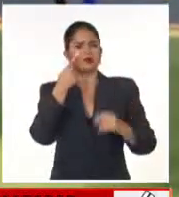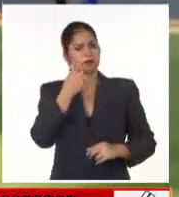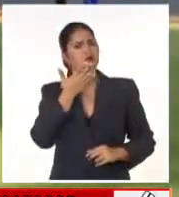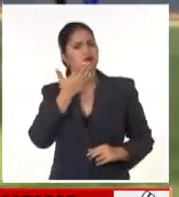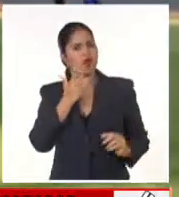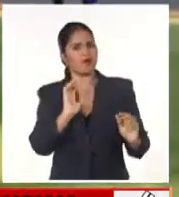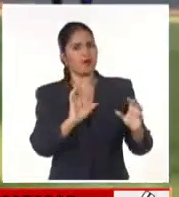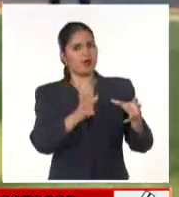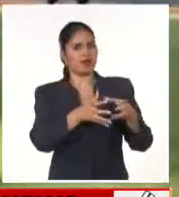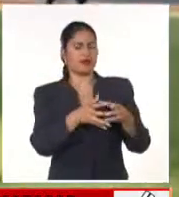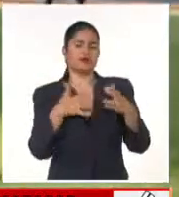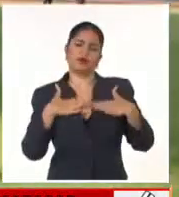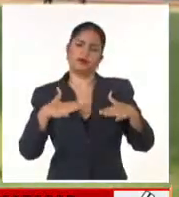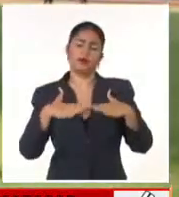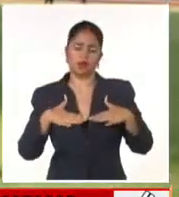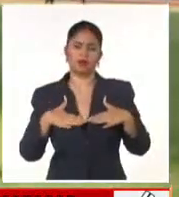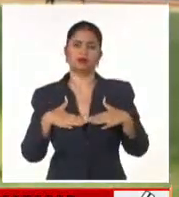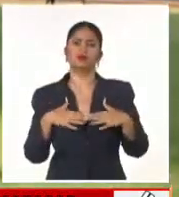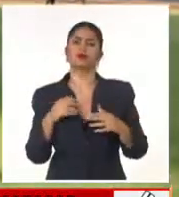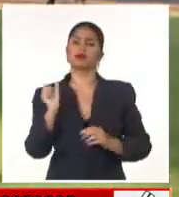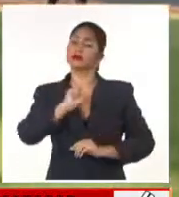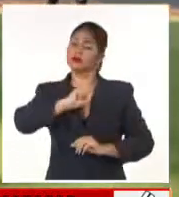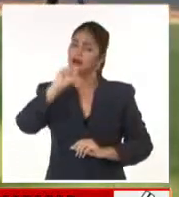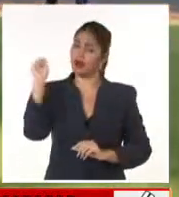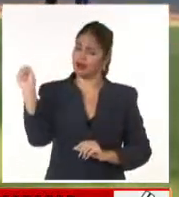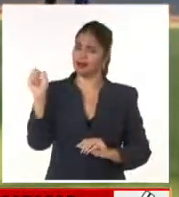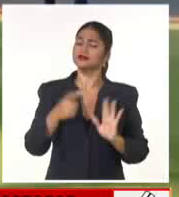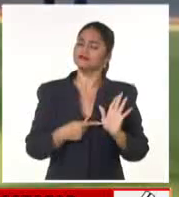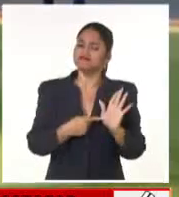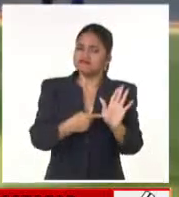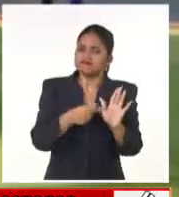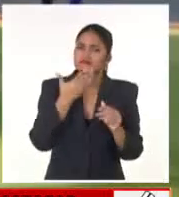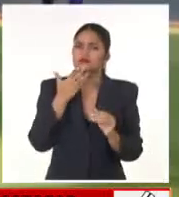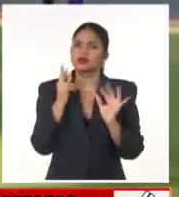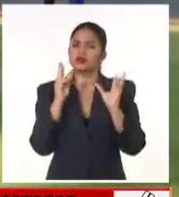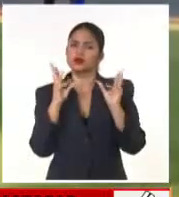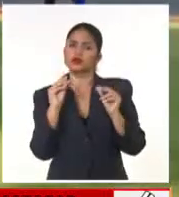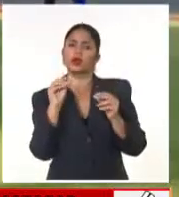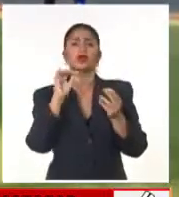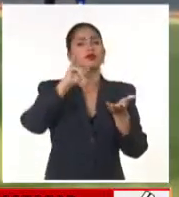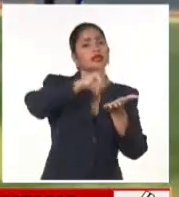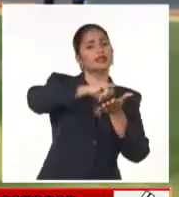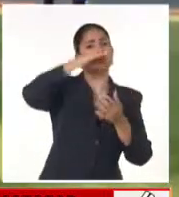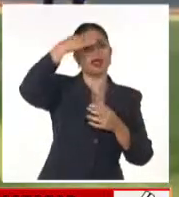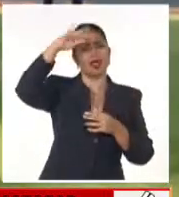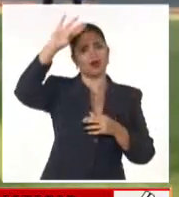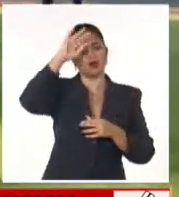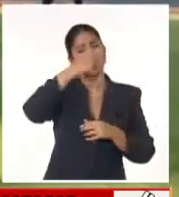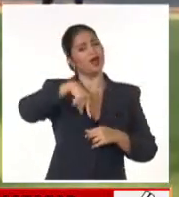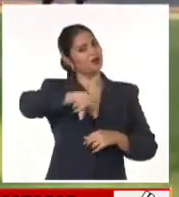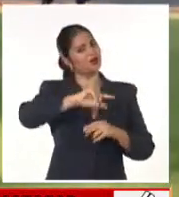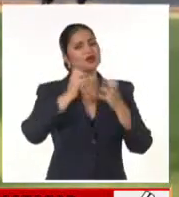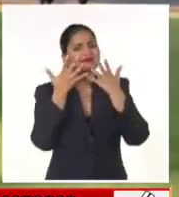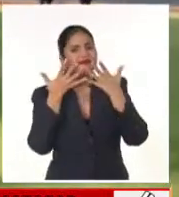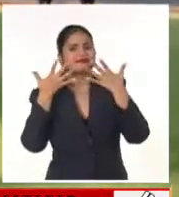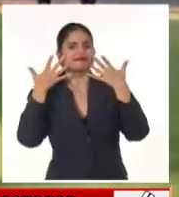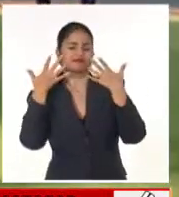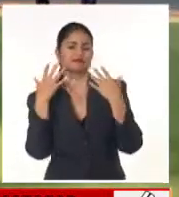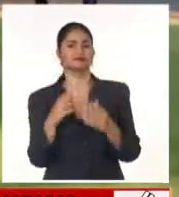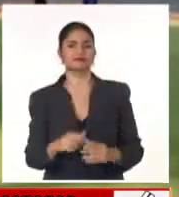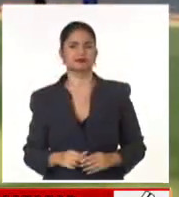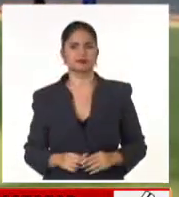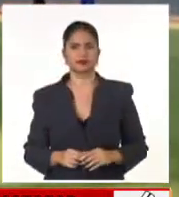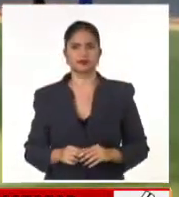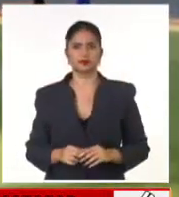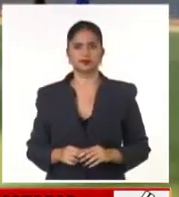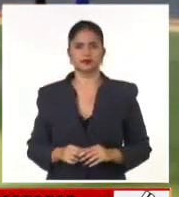nada, esperemos que pueda dar un buen espectáculo y cuando lleguen los otros muchachos que se incorpora al equipo se va